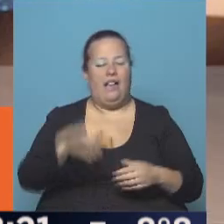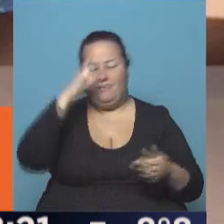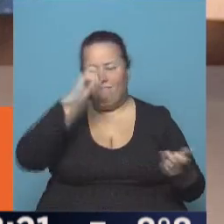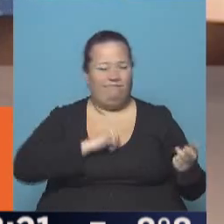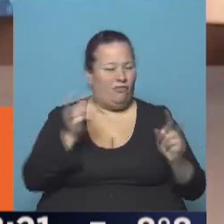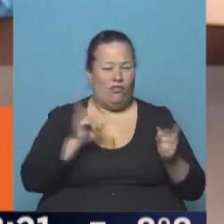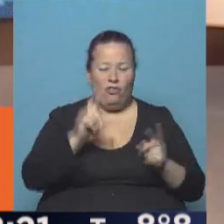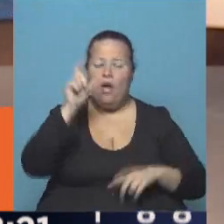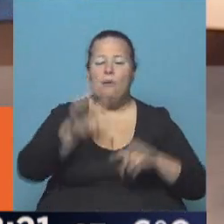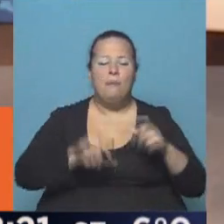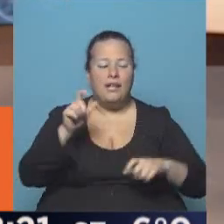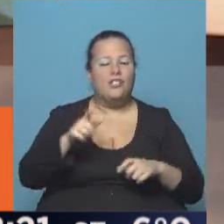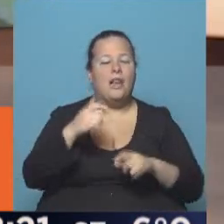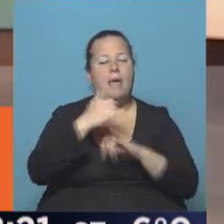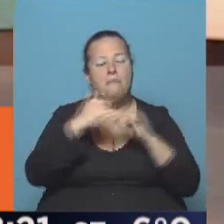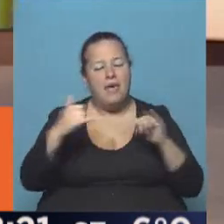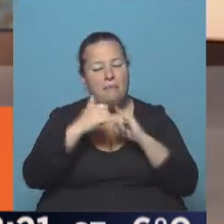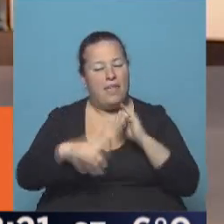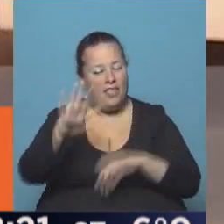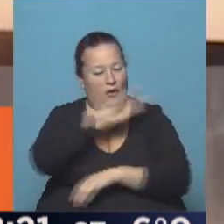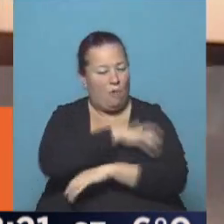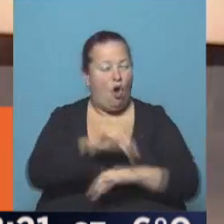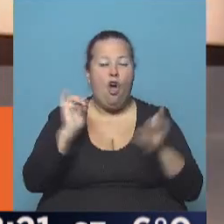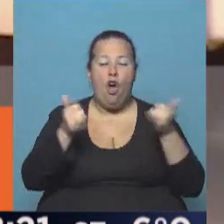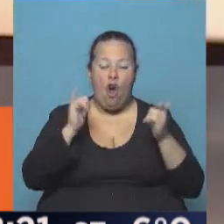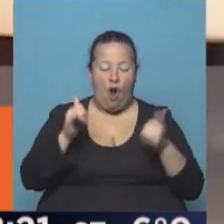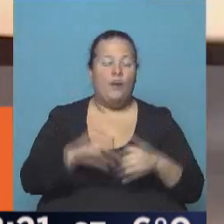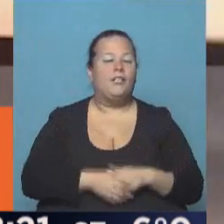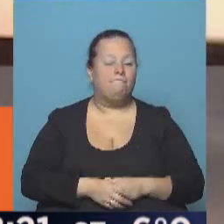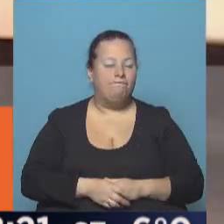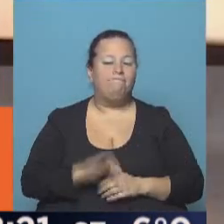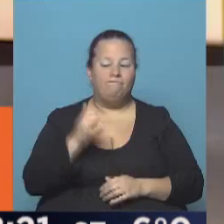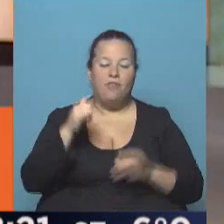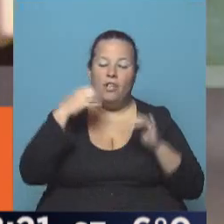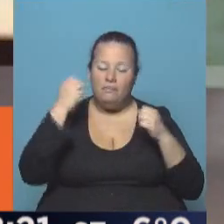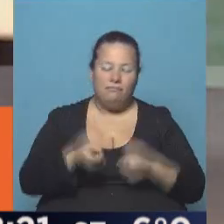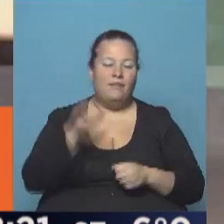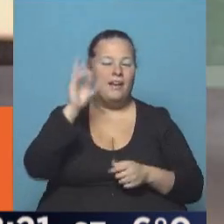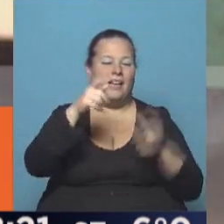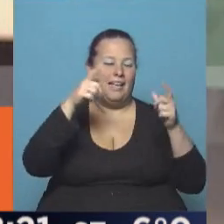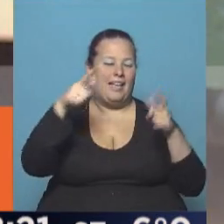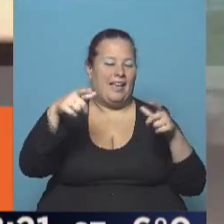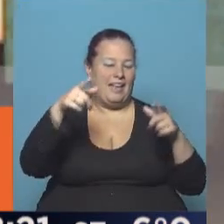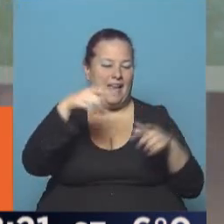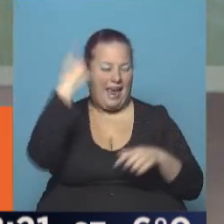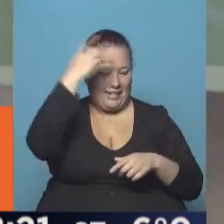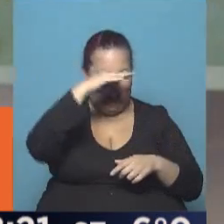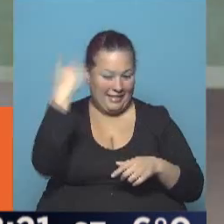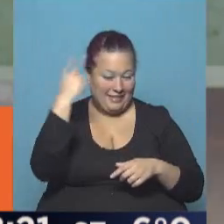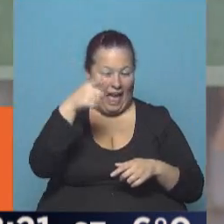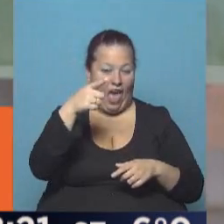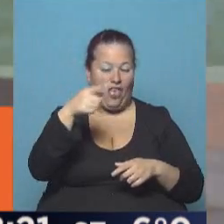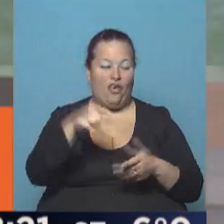es mucha gente de clase media alta, jóvenes que deciden ir al Estado Islámico, y me parece que tiene que ver